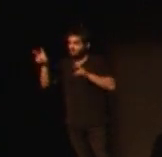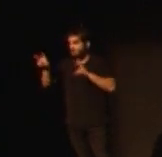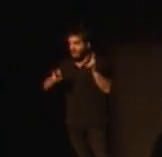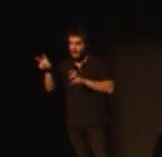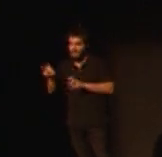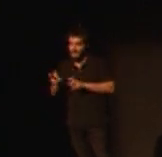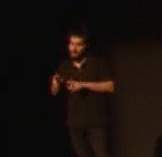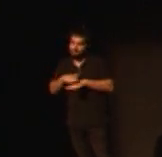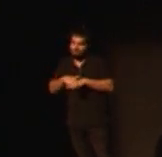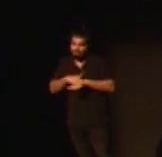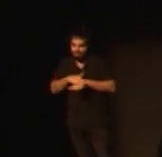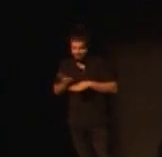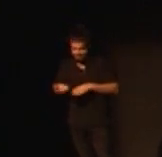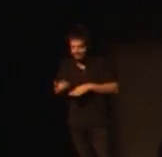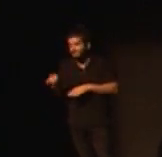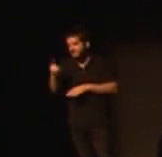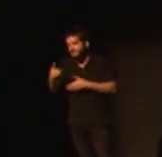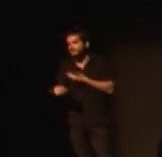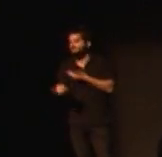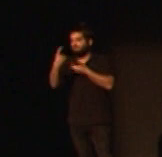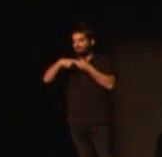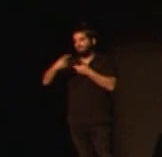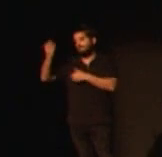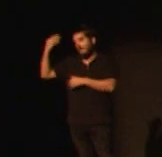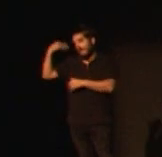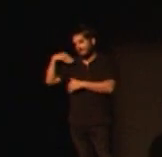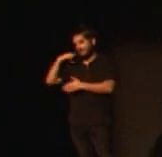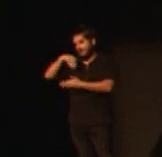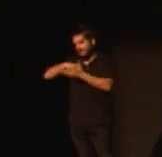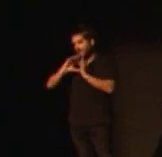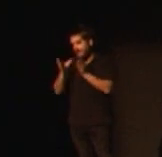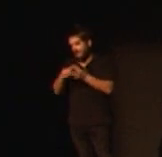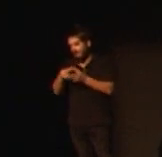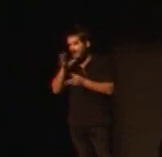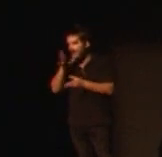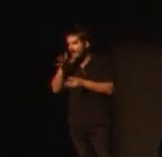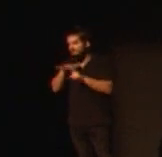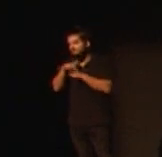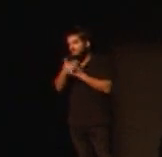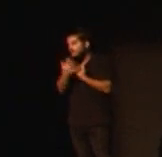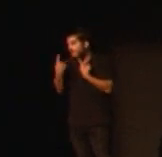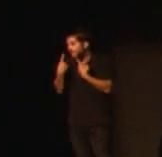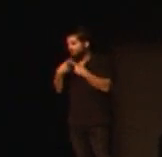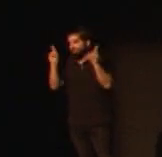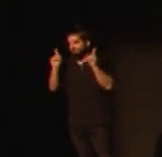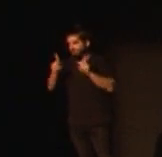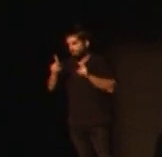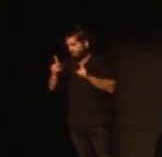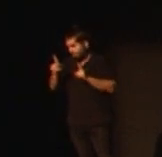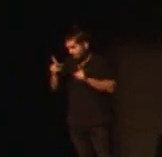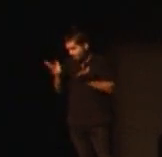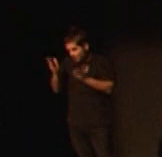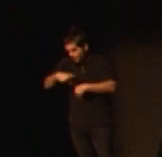es de los que algún momento han formado parte del equipo y por circunstancias o por otras ya no están. También me acuerdo de ellos y les